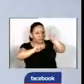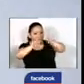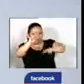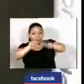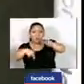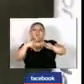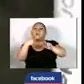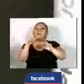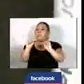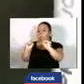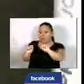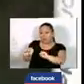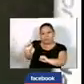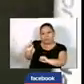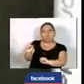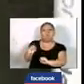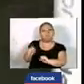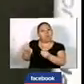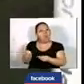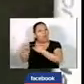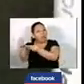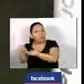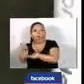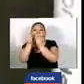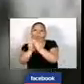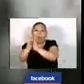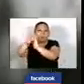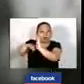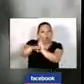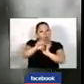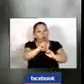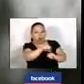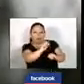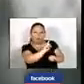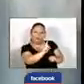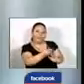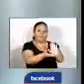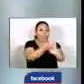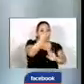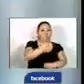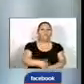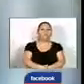quiénes se entregará el subsidio al servicio de agua potable. Ya le contamos.